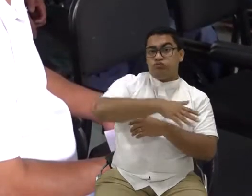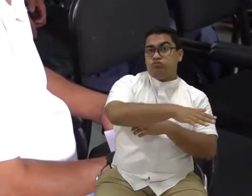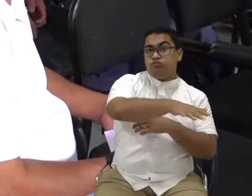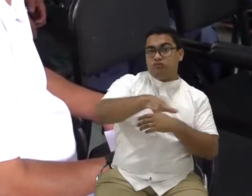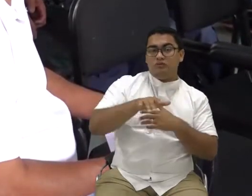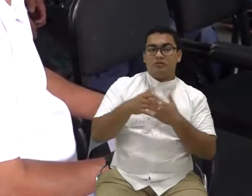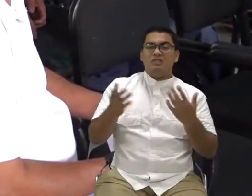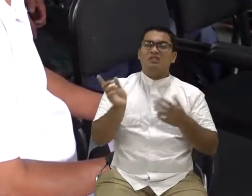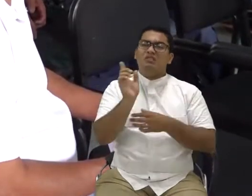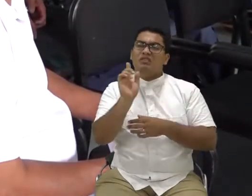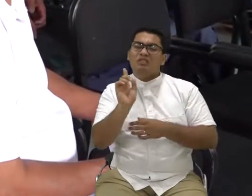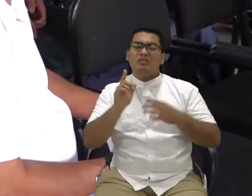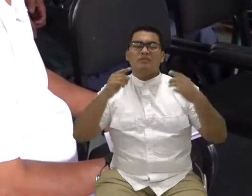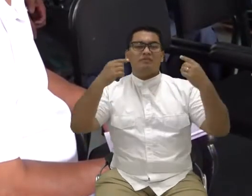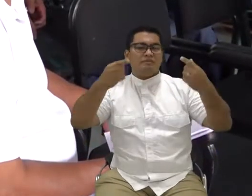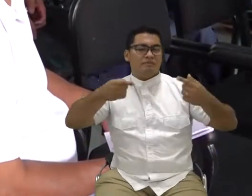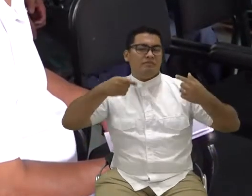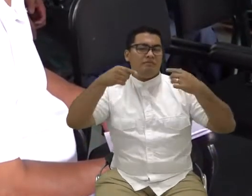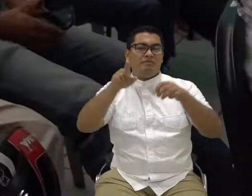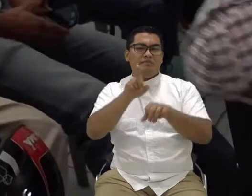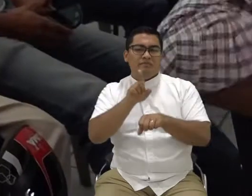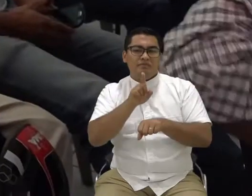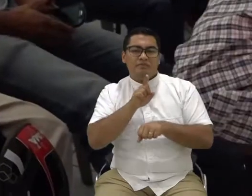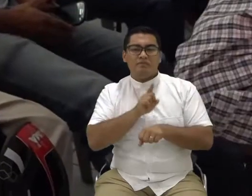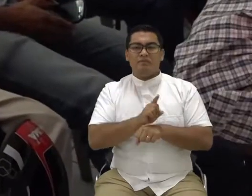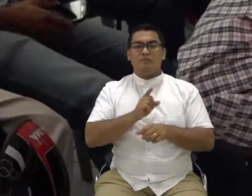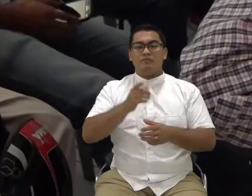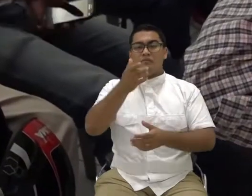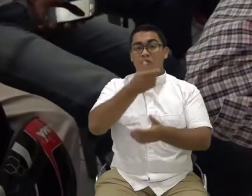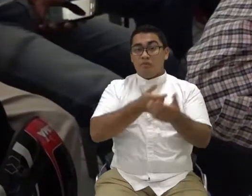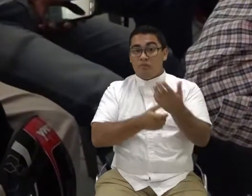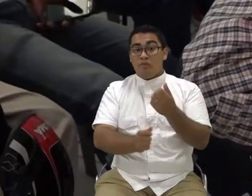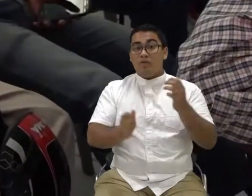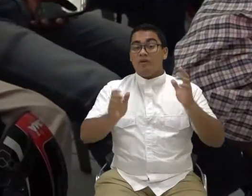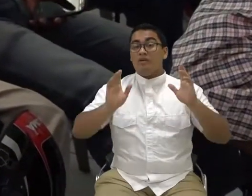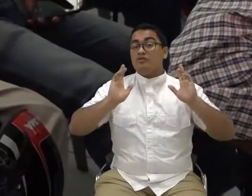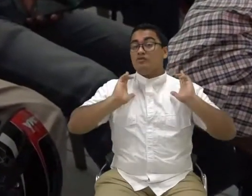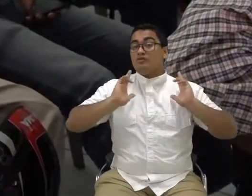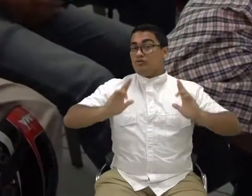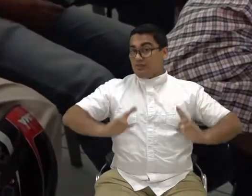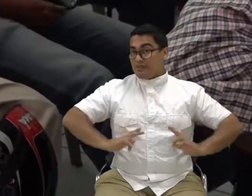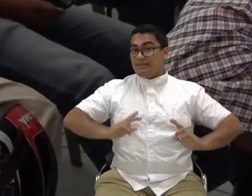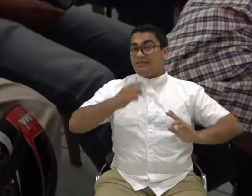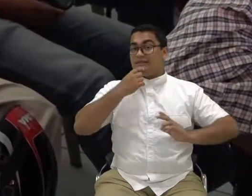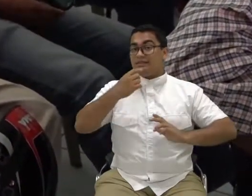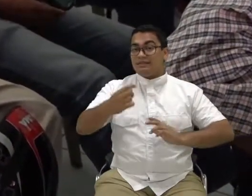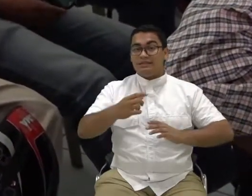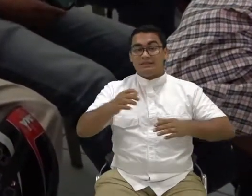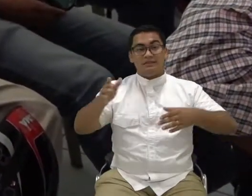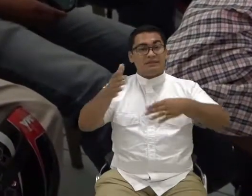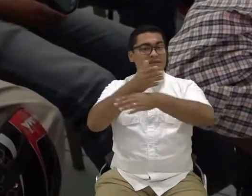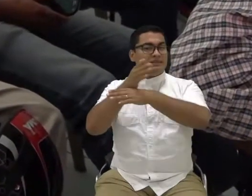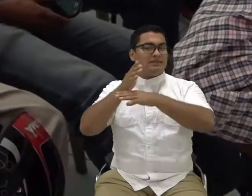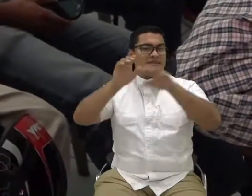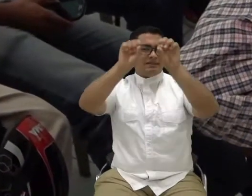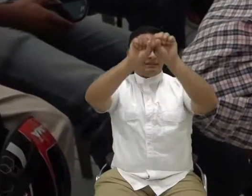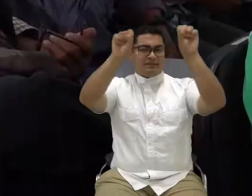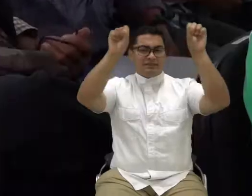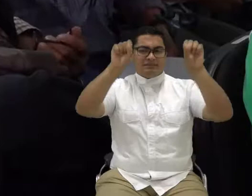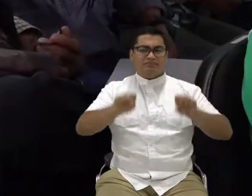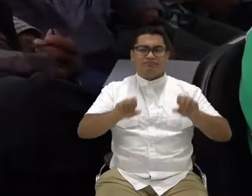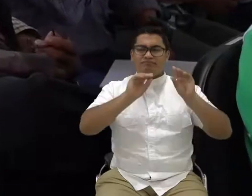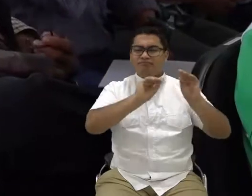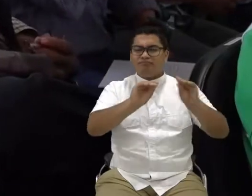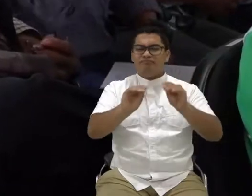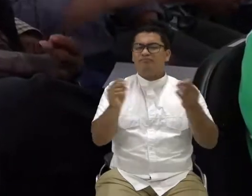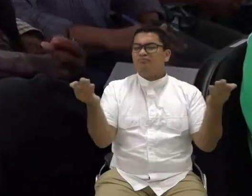participan representaciones de las diferentes unidades de gestión de riesgo municipales y responsables de los puestos de mando viene a fortalecer esa capacidad